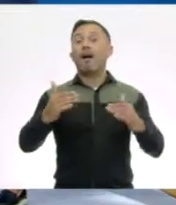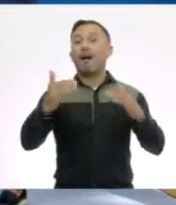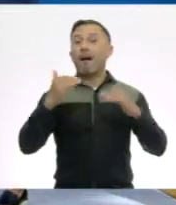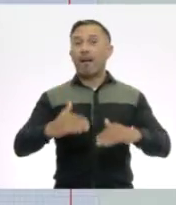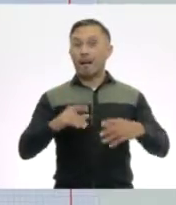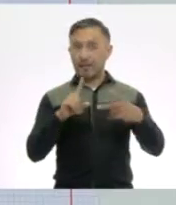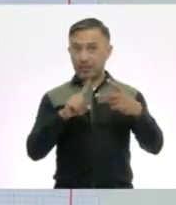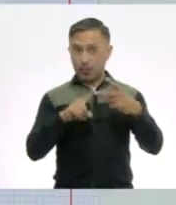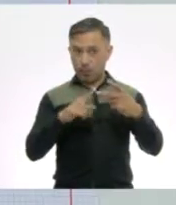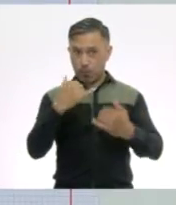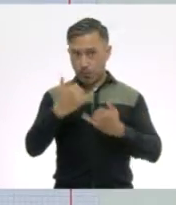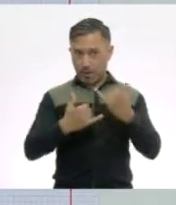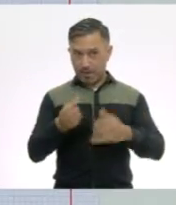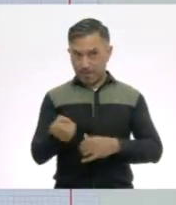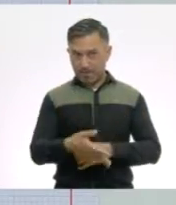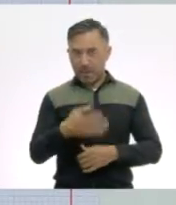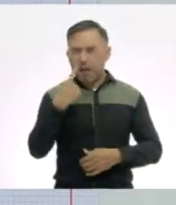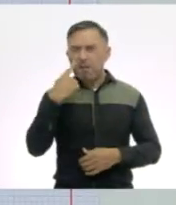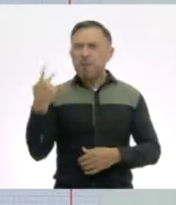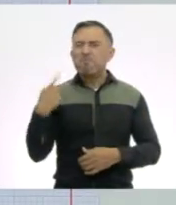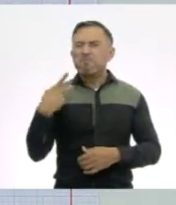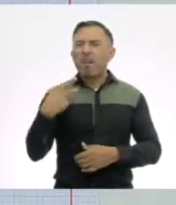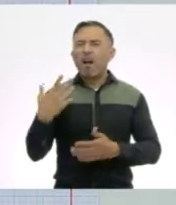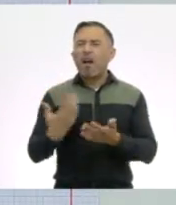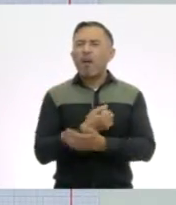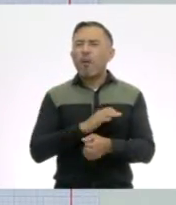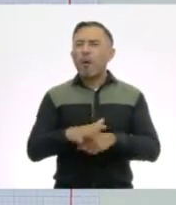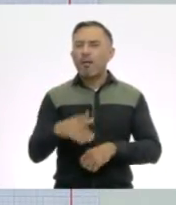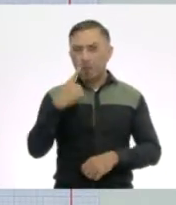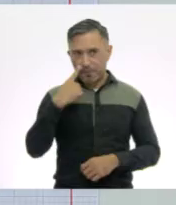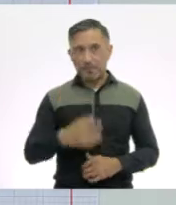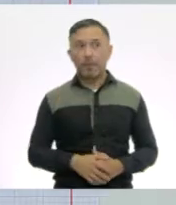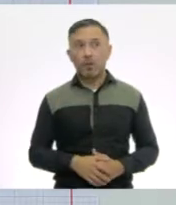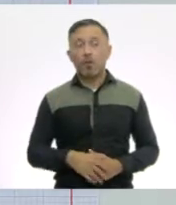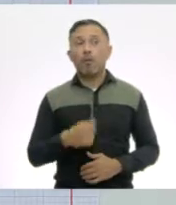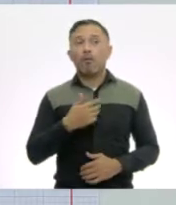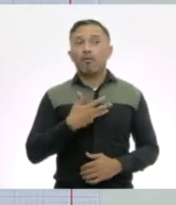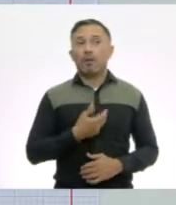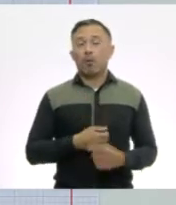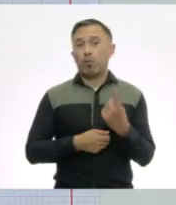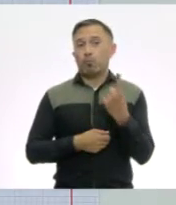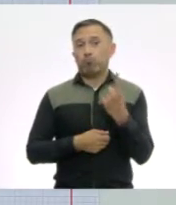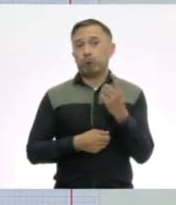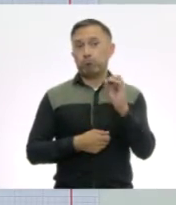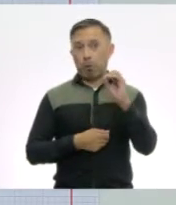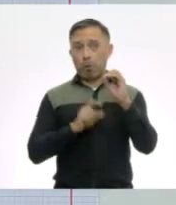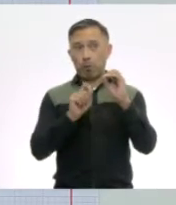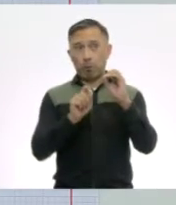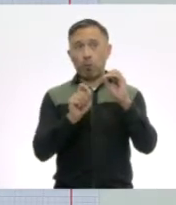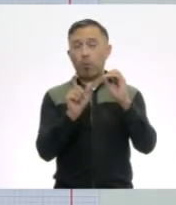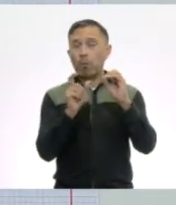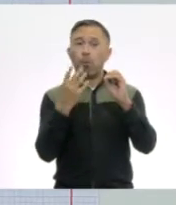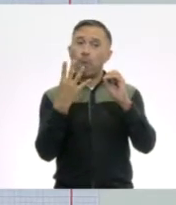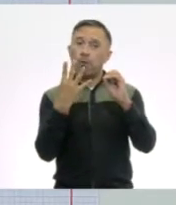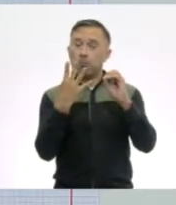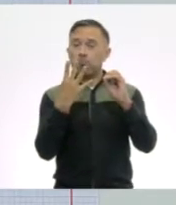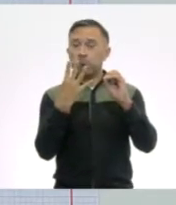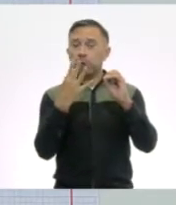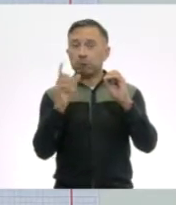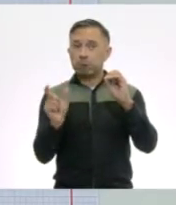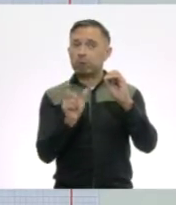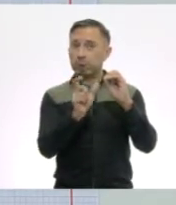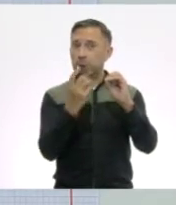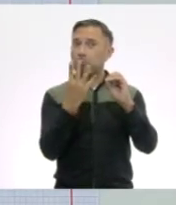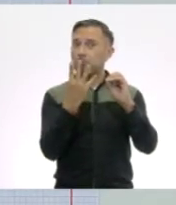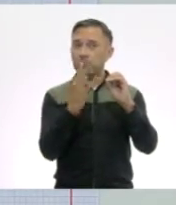jugada quién ganó. Yo solo tengo un espacio y me salió, aunque no lo anoté en esta ocasión, el 4. Así